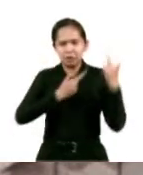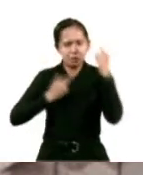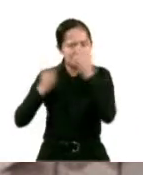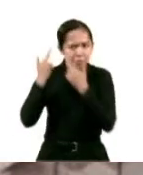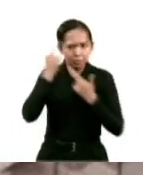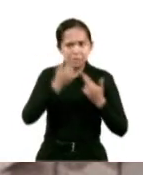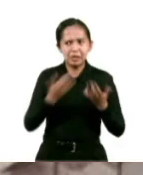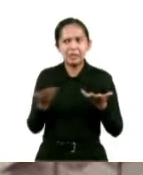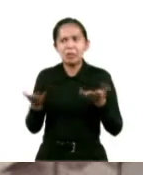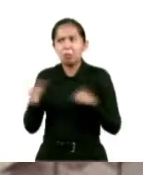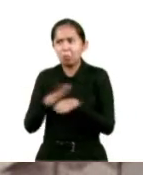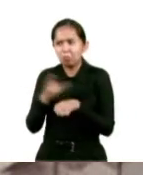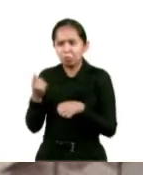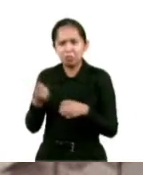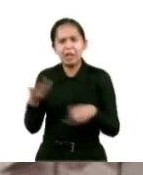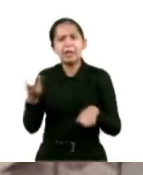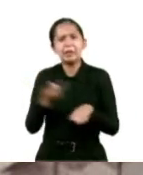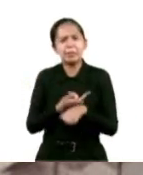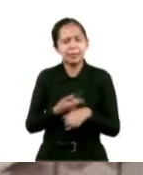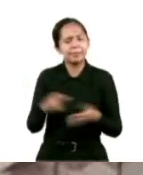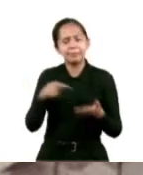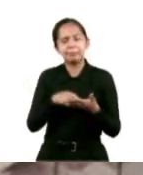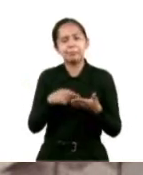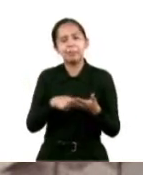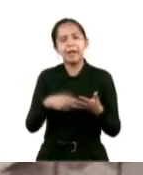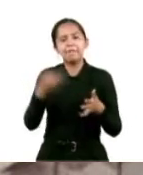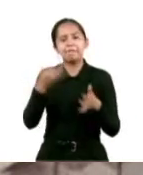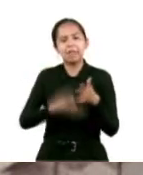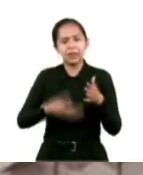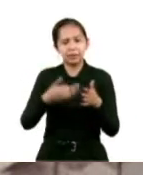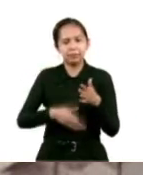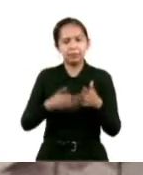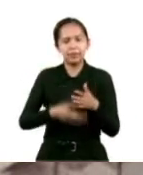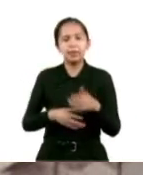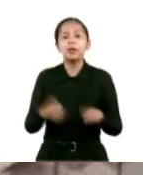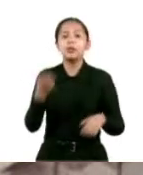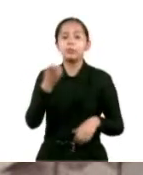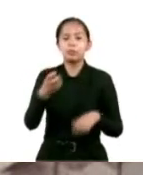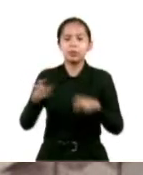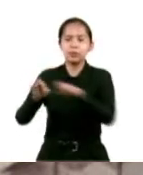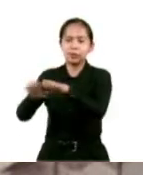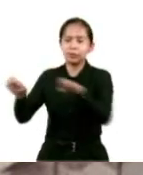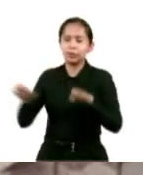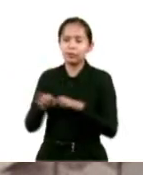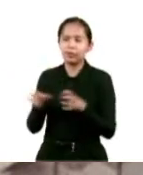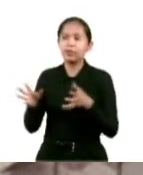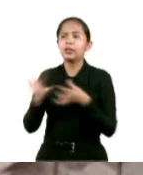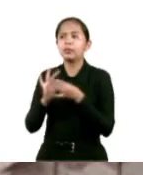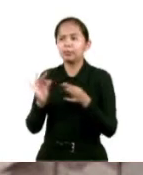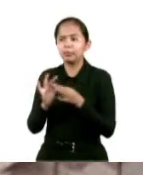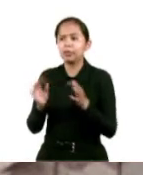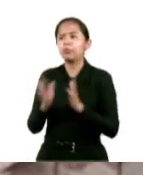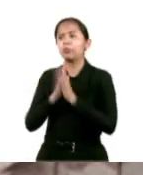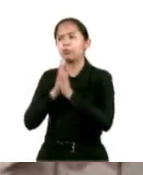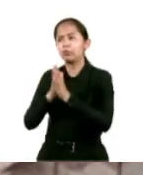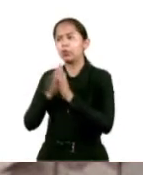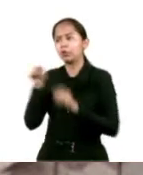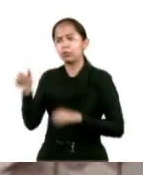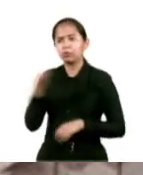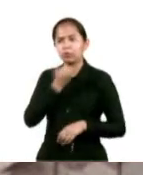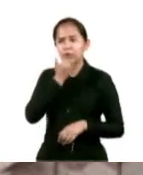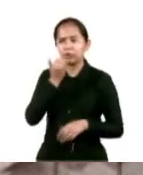su descarte. En particular, se solicitó a la empresa que ahondara en las consecuencias del error de